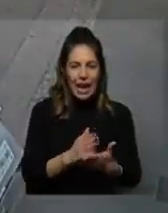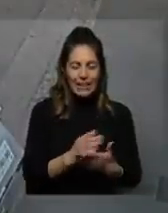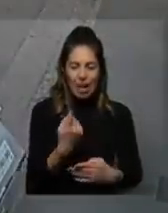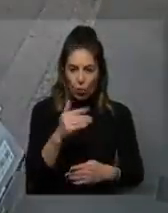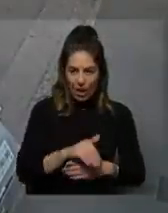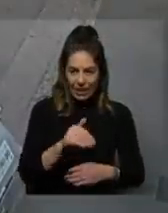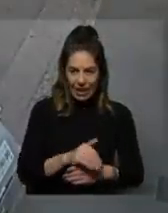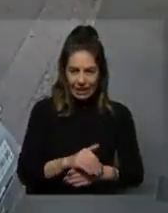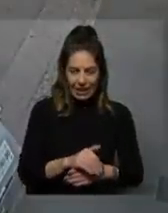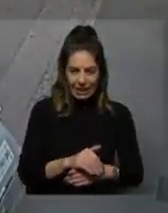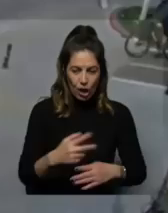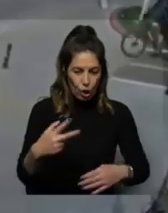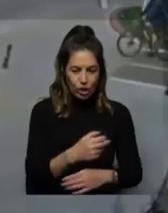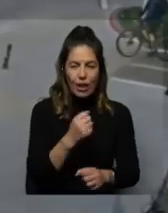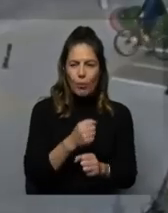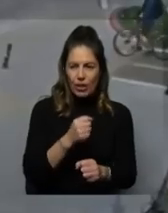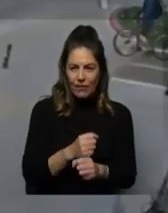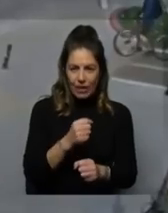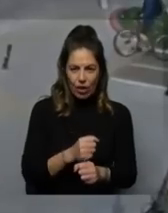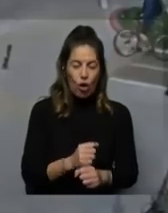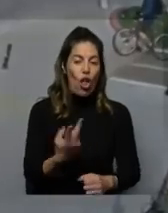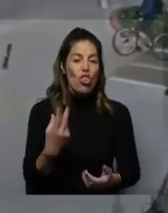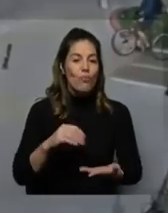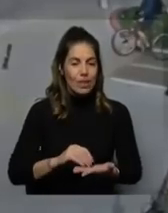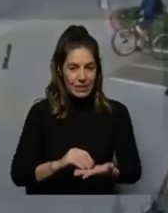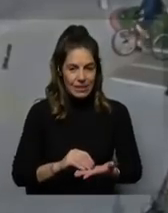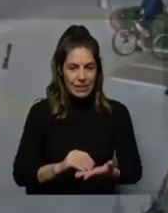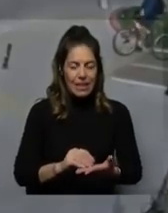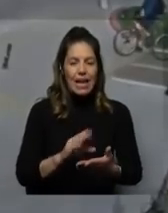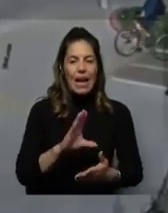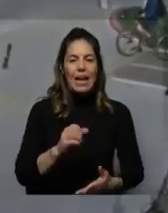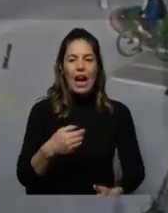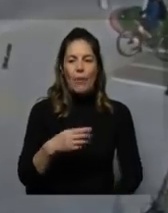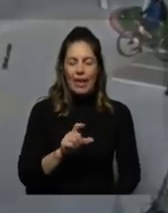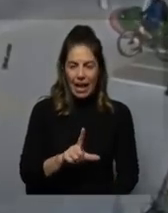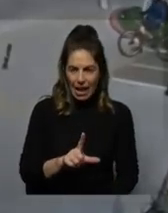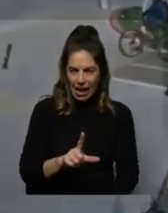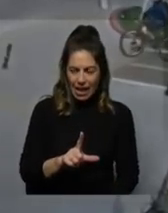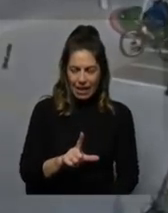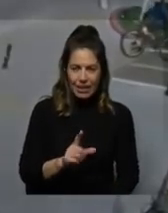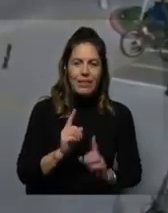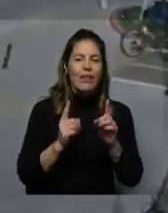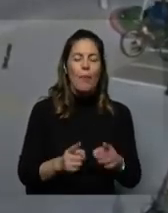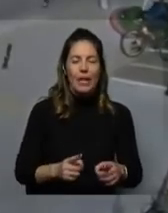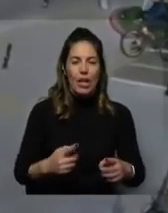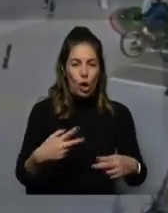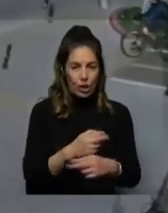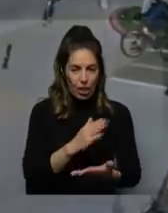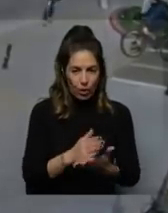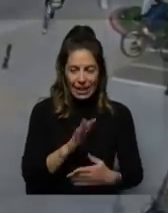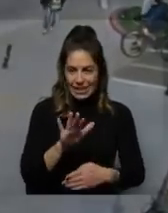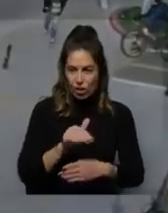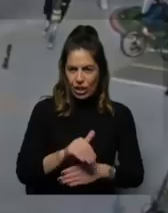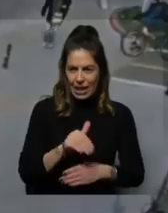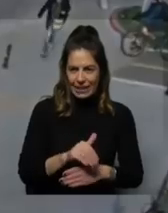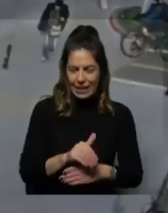por trabajos de hormigonado tiene dos más bueno Mateo Cabral entre Juan de Dios y Dionisio López cortado hasta las cinco de la tarde